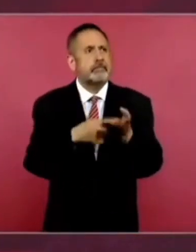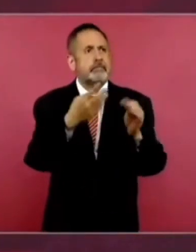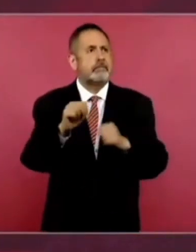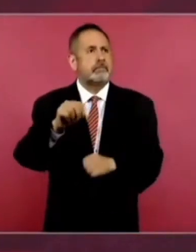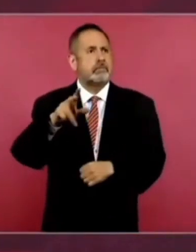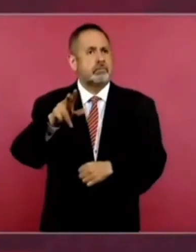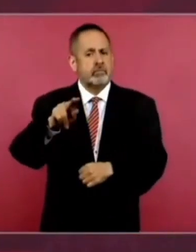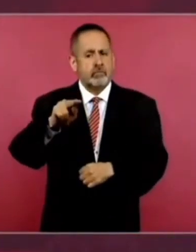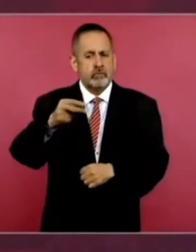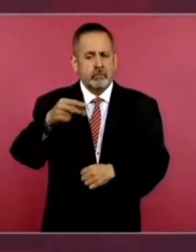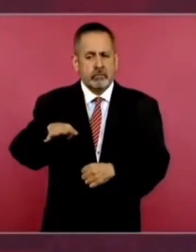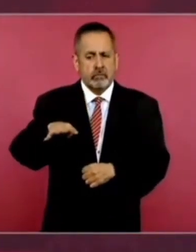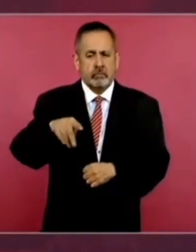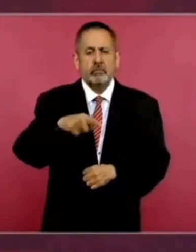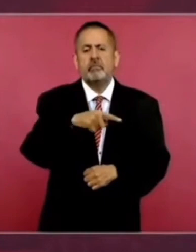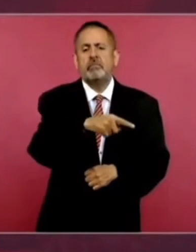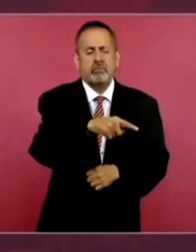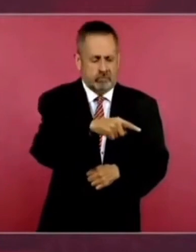1989.